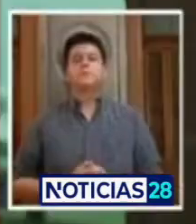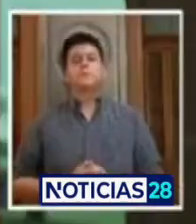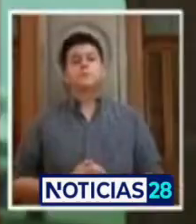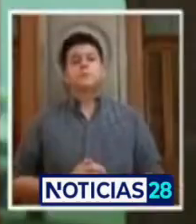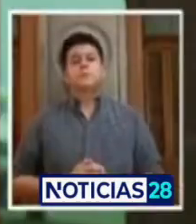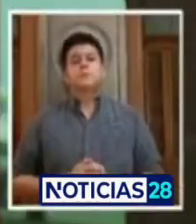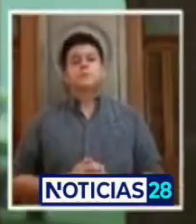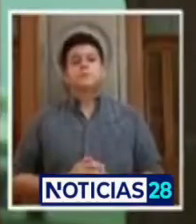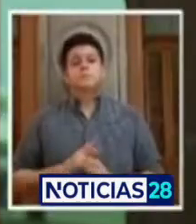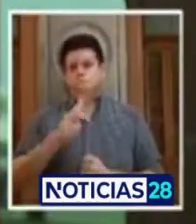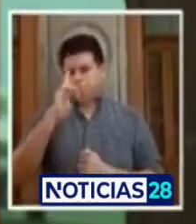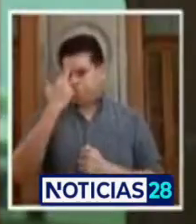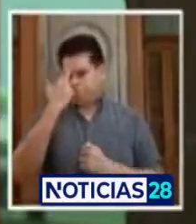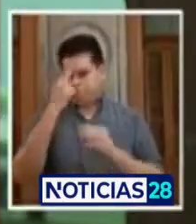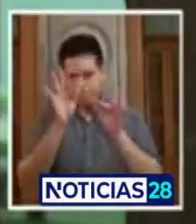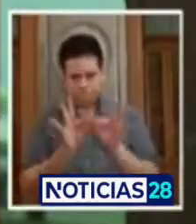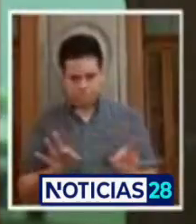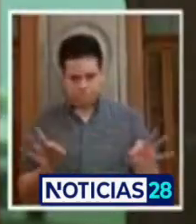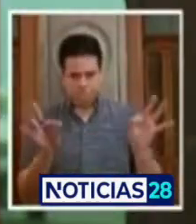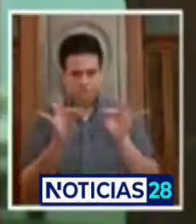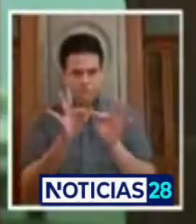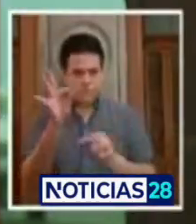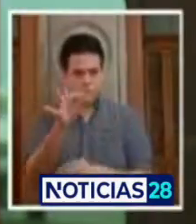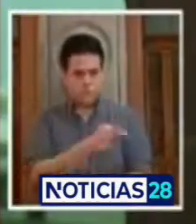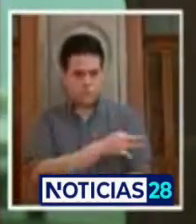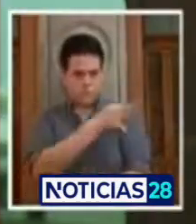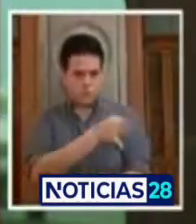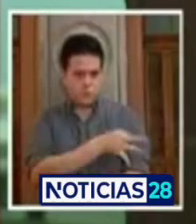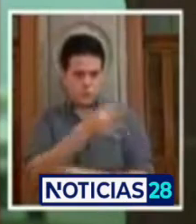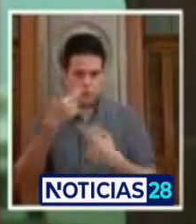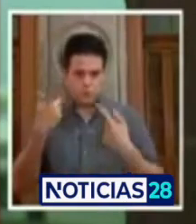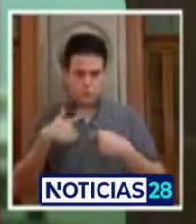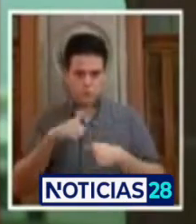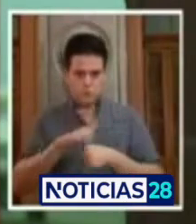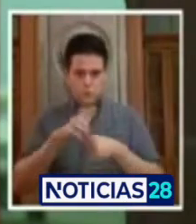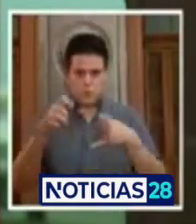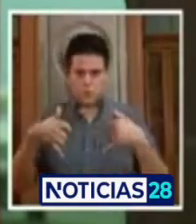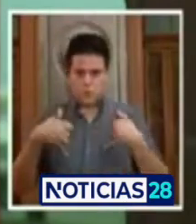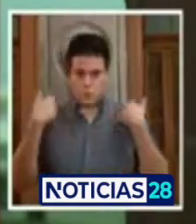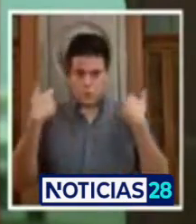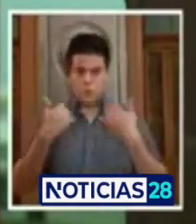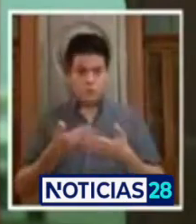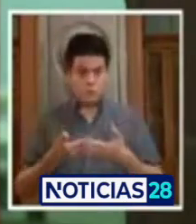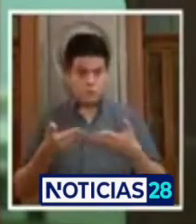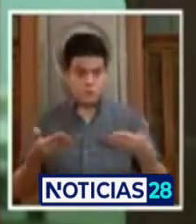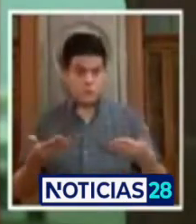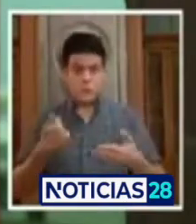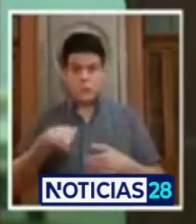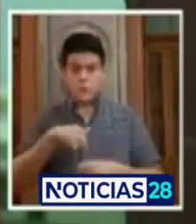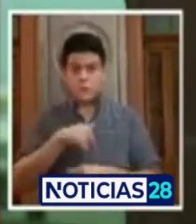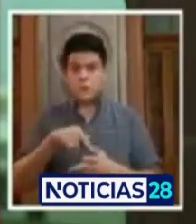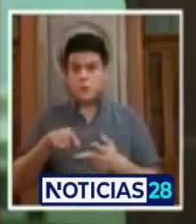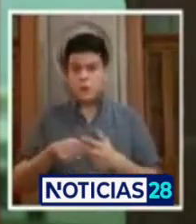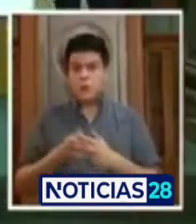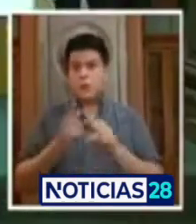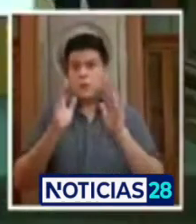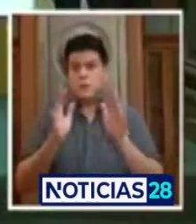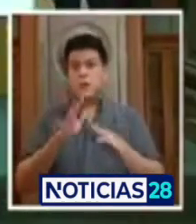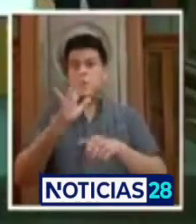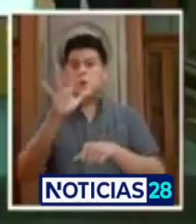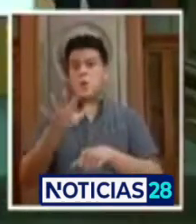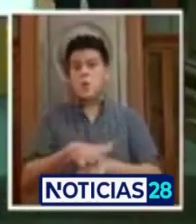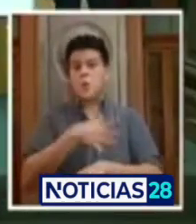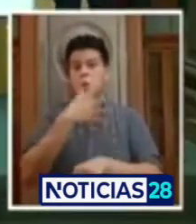recordarles la vacunación en adolescentes y sobre todo ahora que vamos a iniciar o reiniciar con las clases